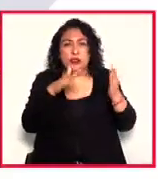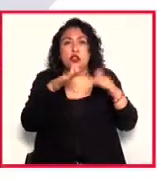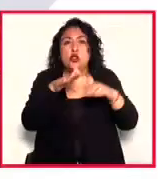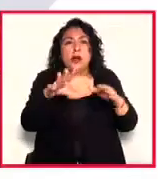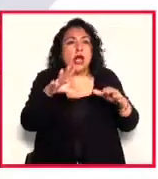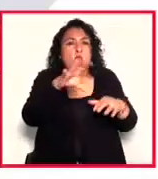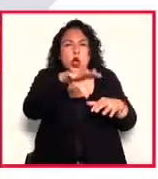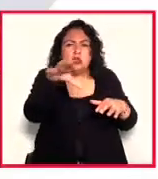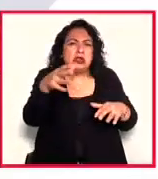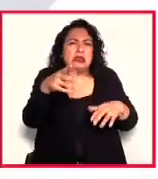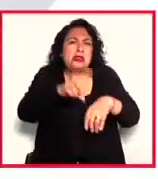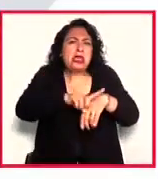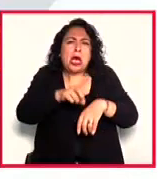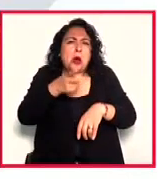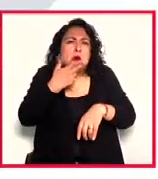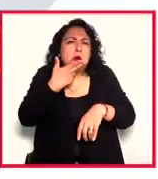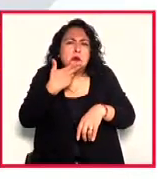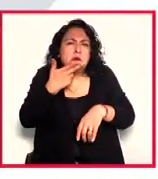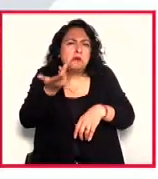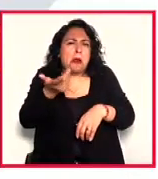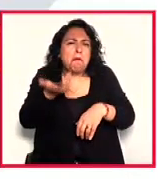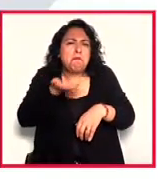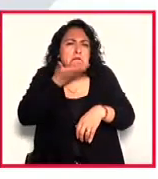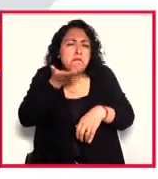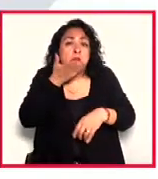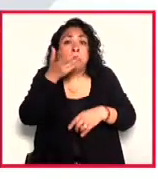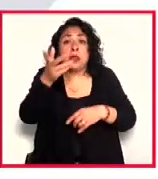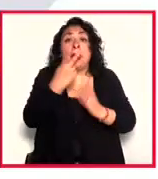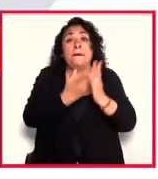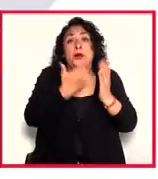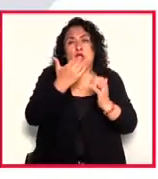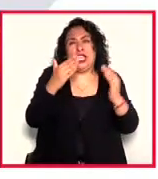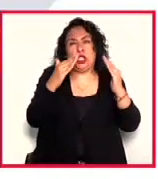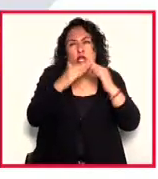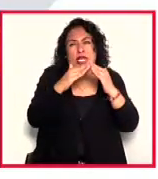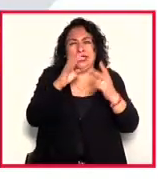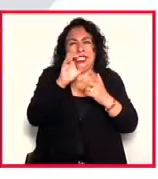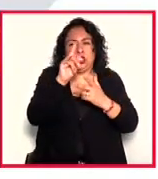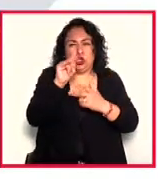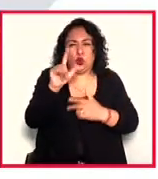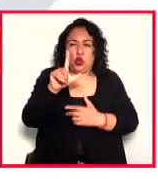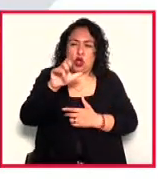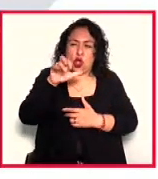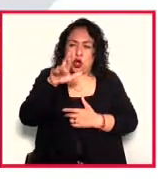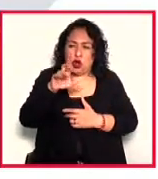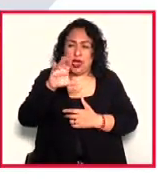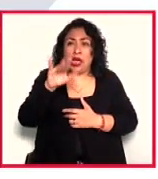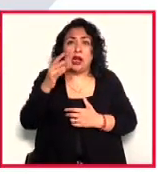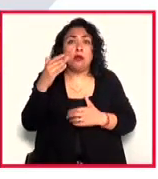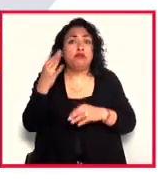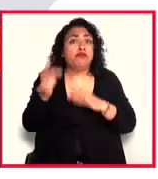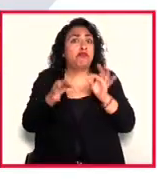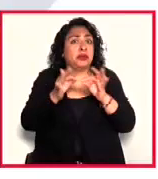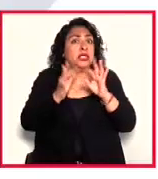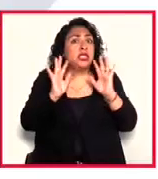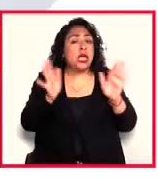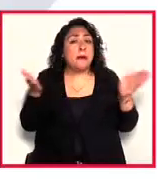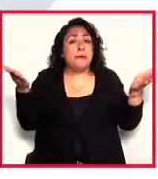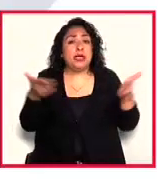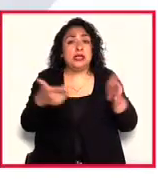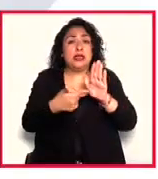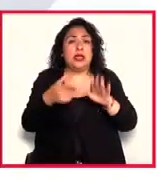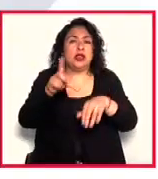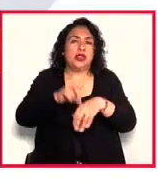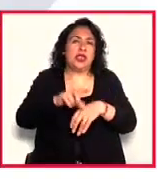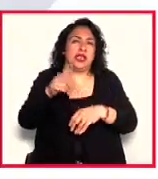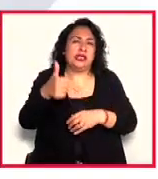uso cotidiano, en fin. El proyecto de la Casa Estudio Leonora Carrington está concluido y será presentado el 6 de abril a